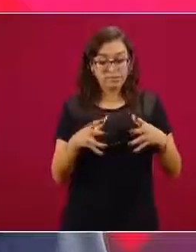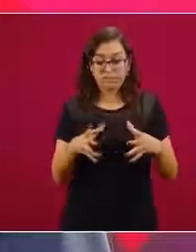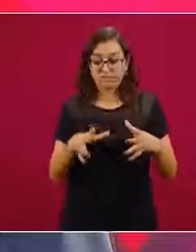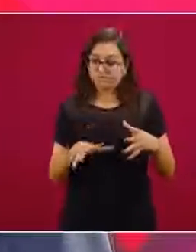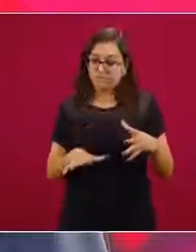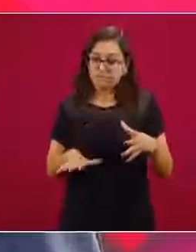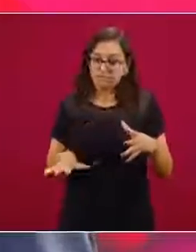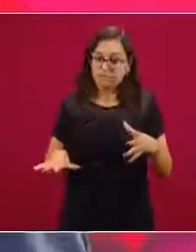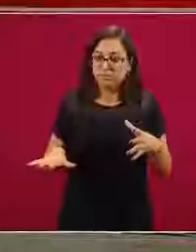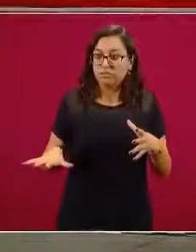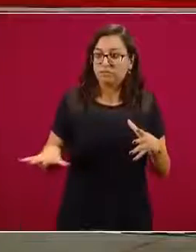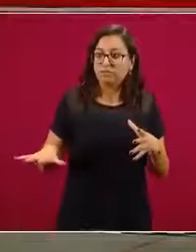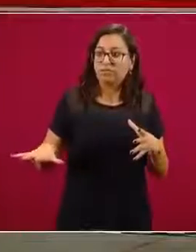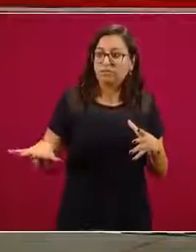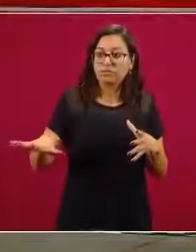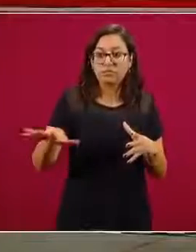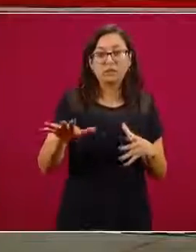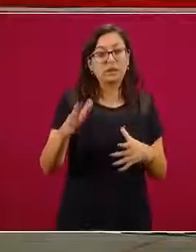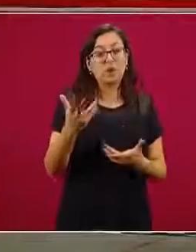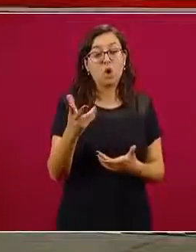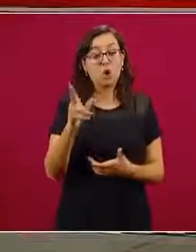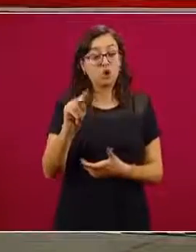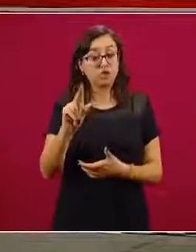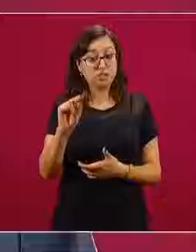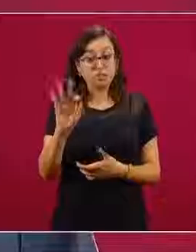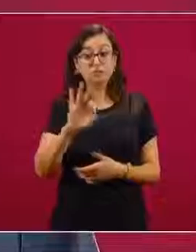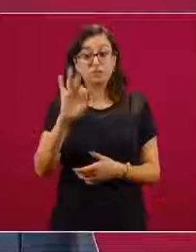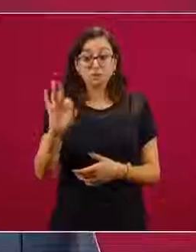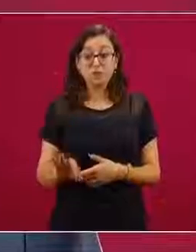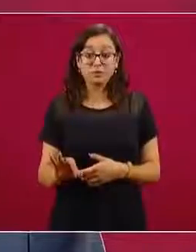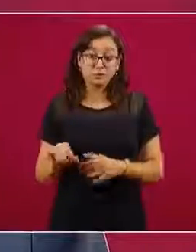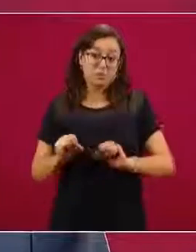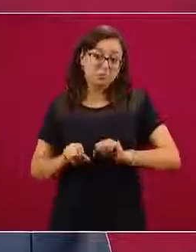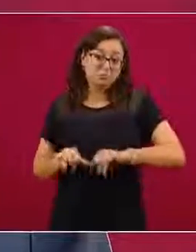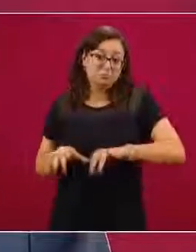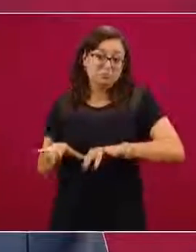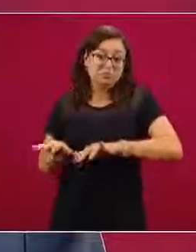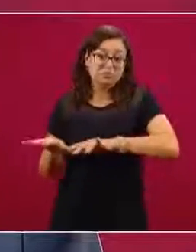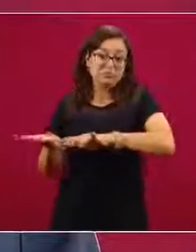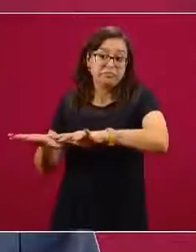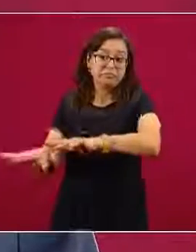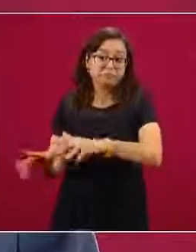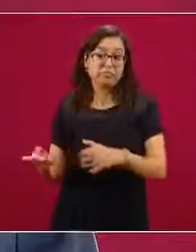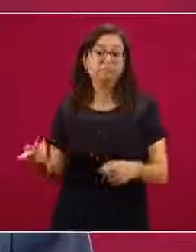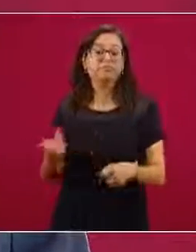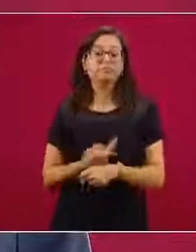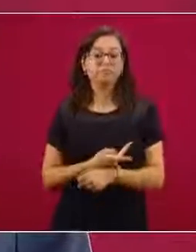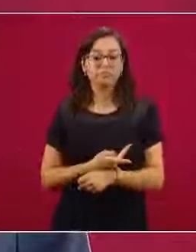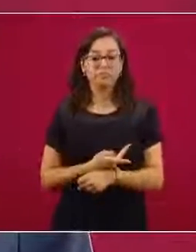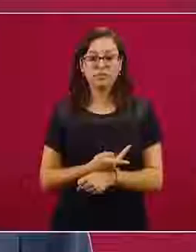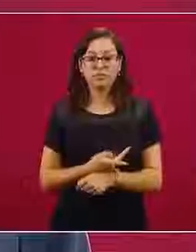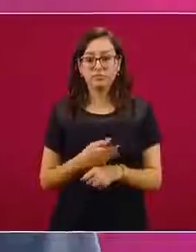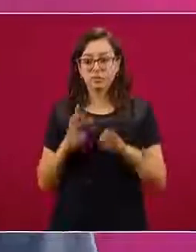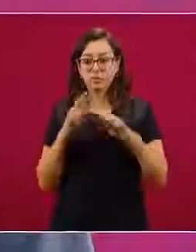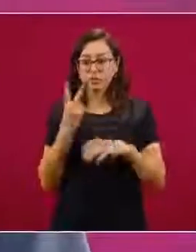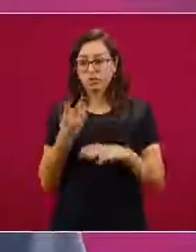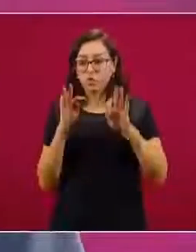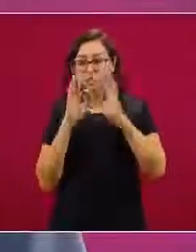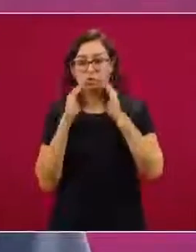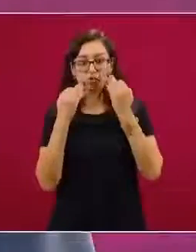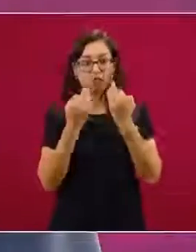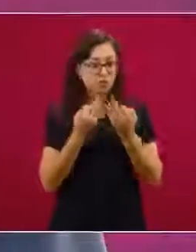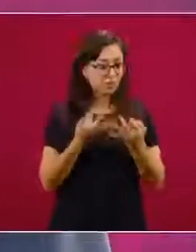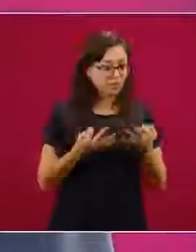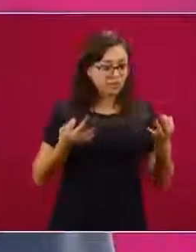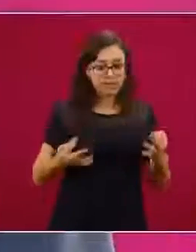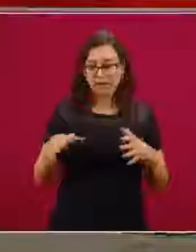ocurrió por ahí del 80% en suelo ejidal. Entonces, de repente tienes dos modelos diferentes de ocupación